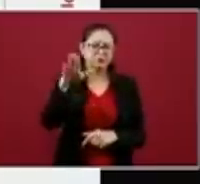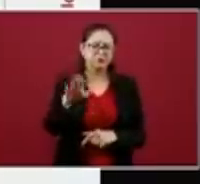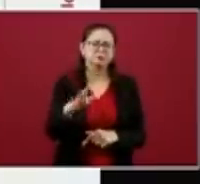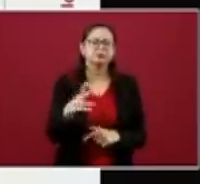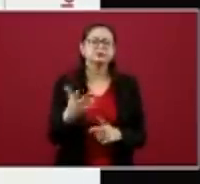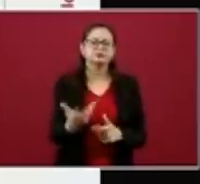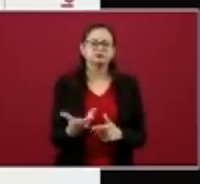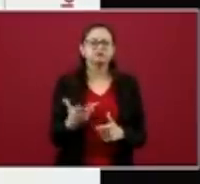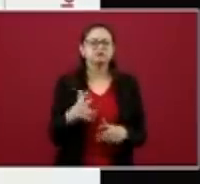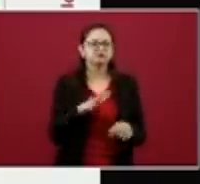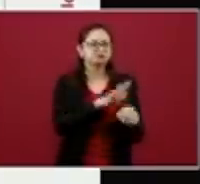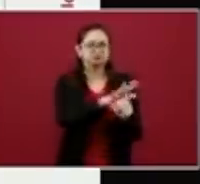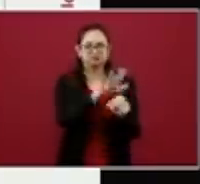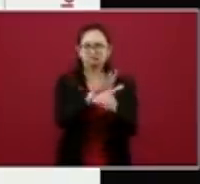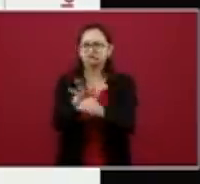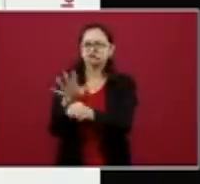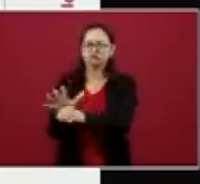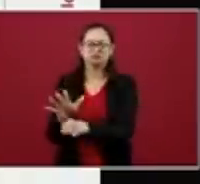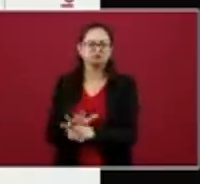en la normalidad.